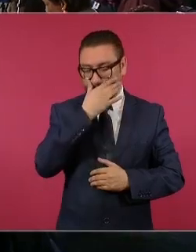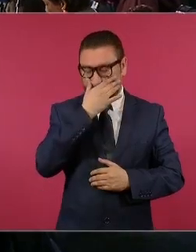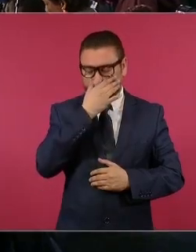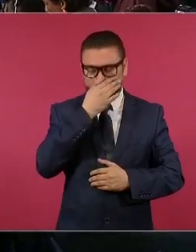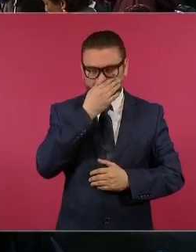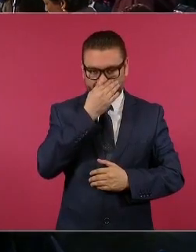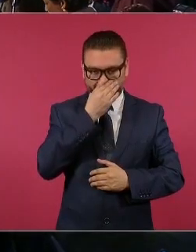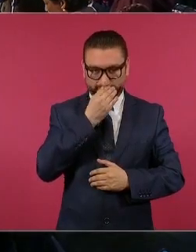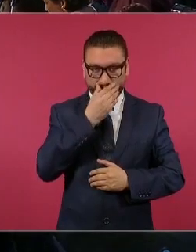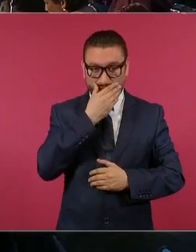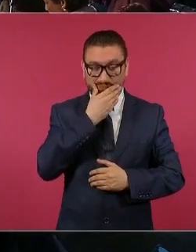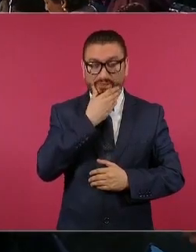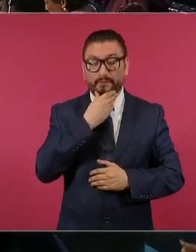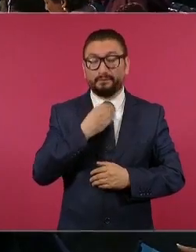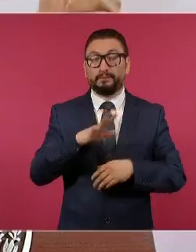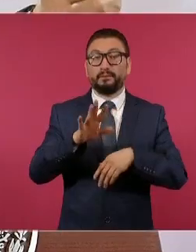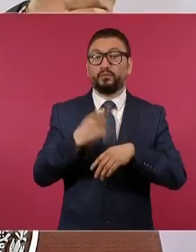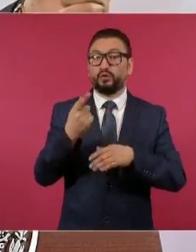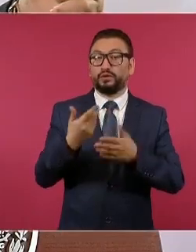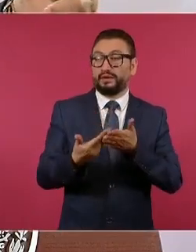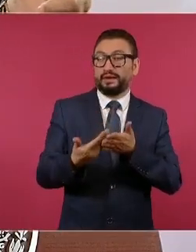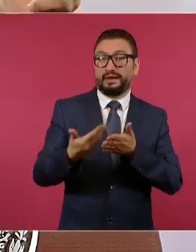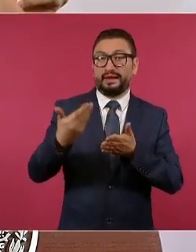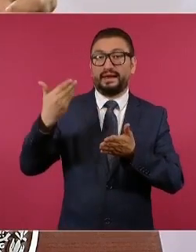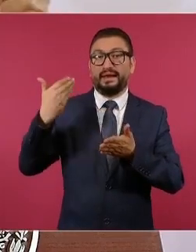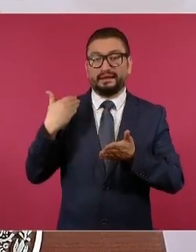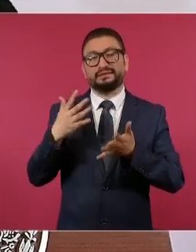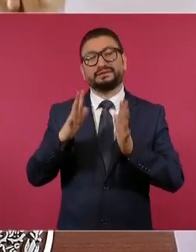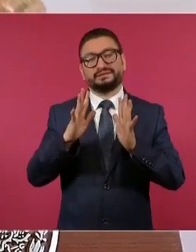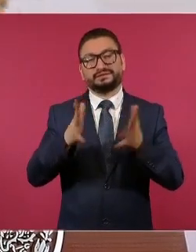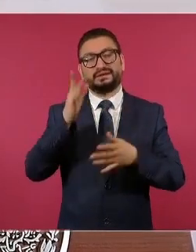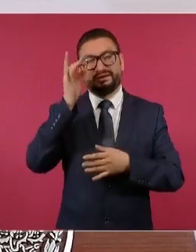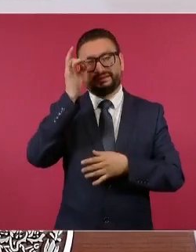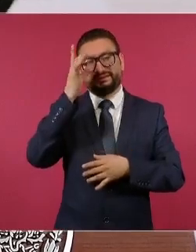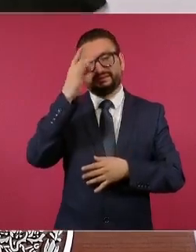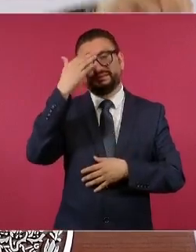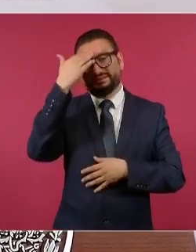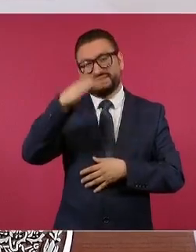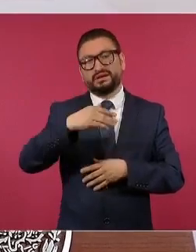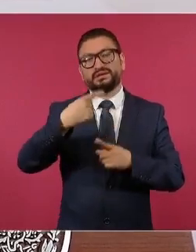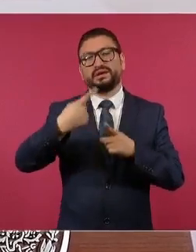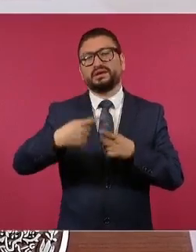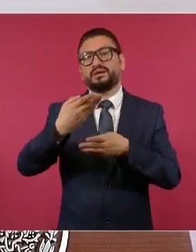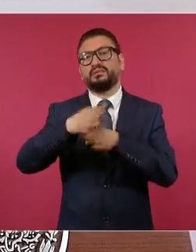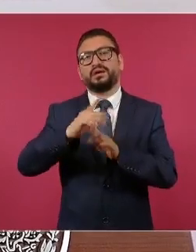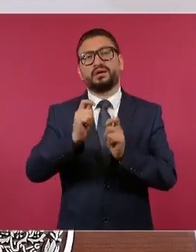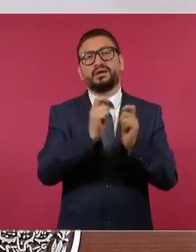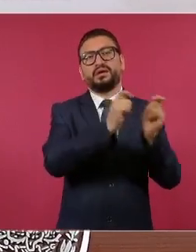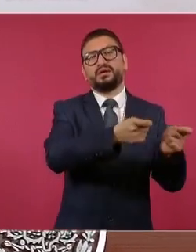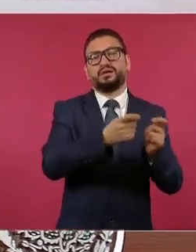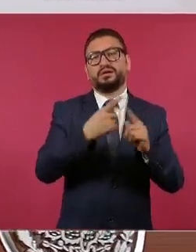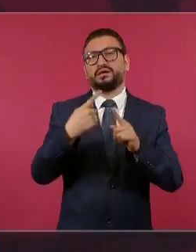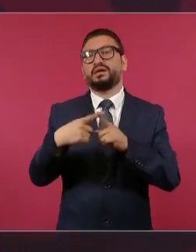Porque ya de antemano se sabía a quién le iban a dar